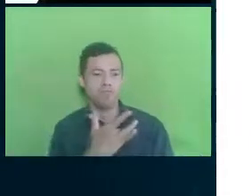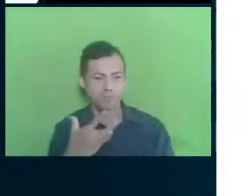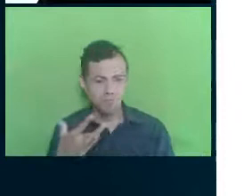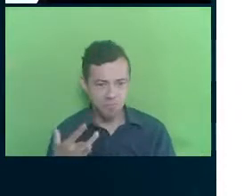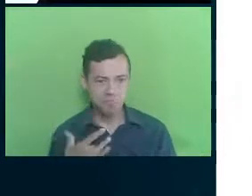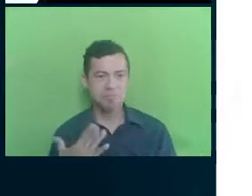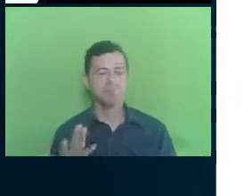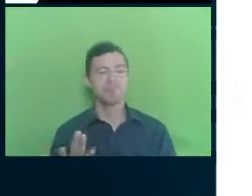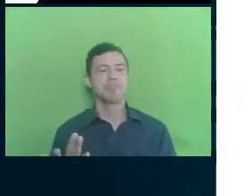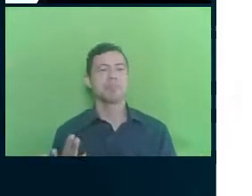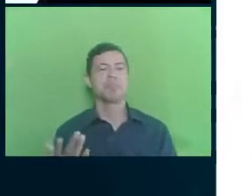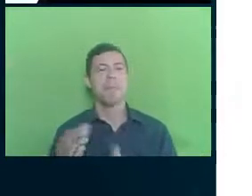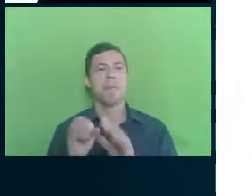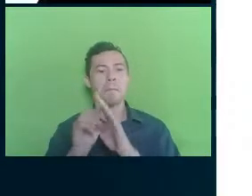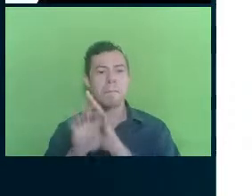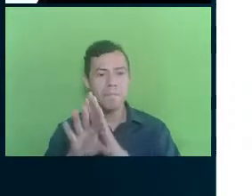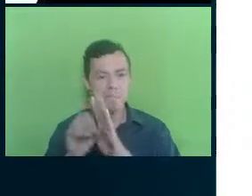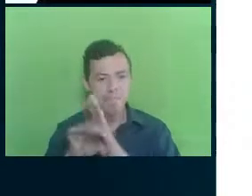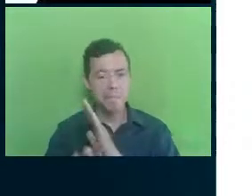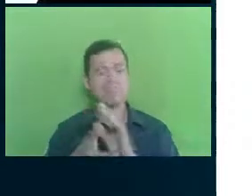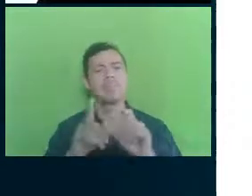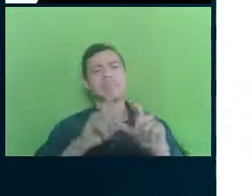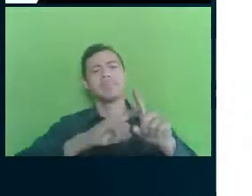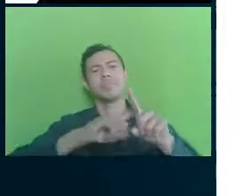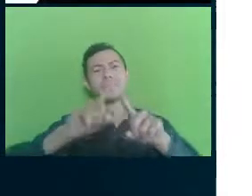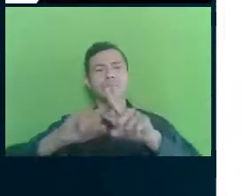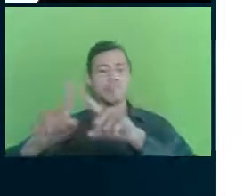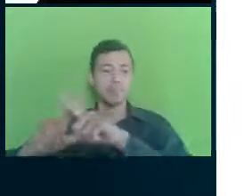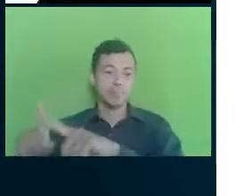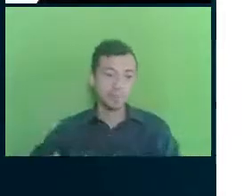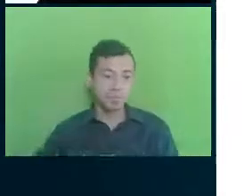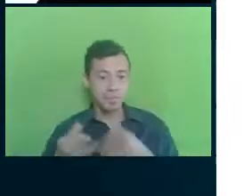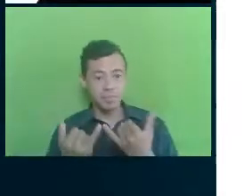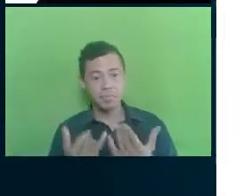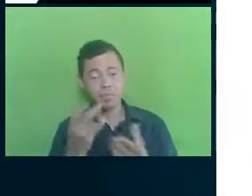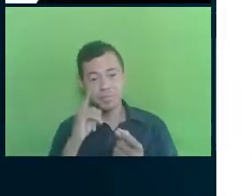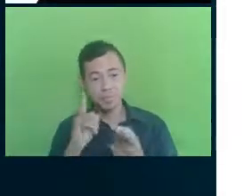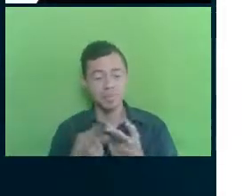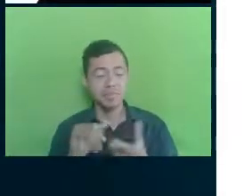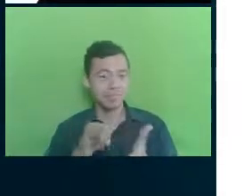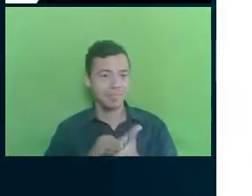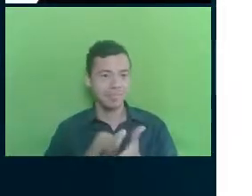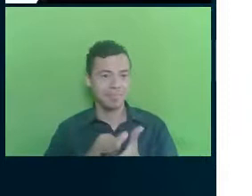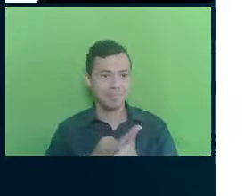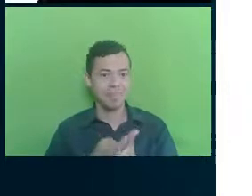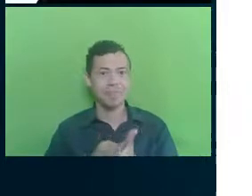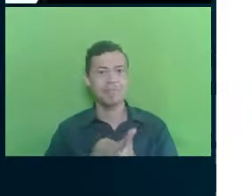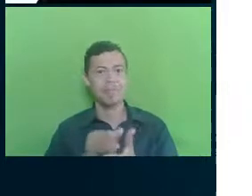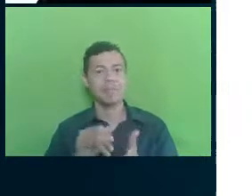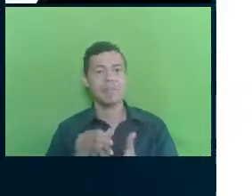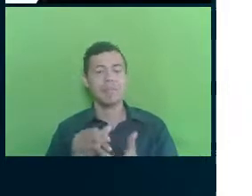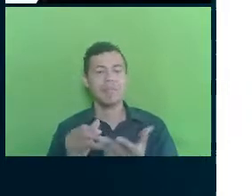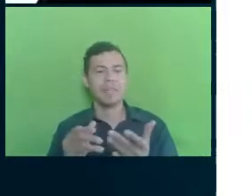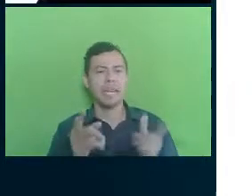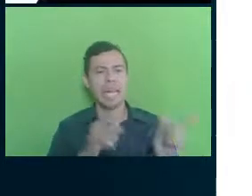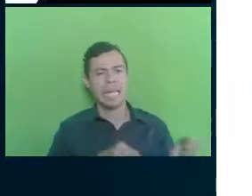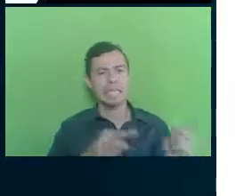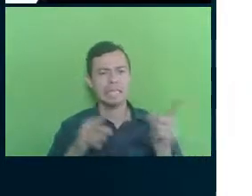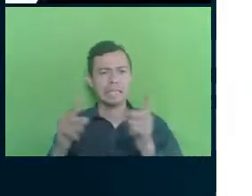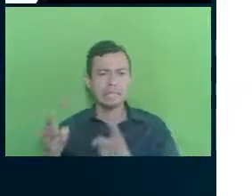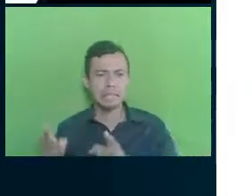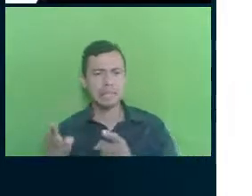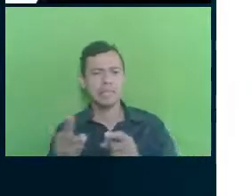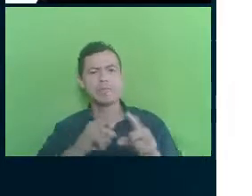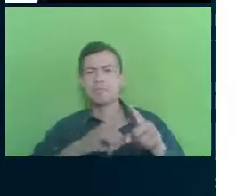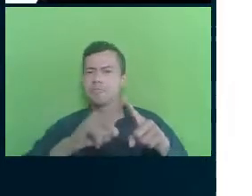salud, bancarización, con toda la revolución que estamos viendo alrededor de fintech y de health tech o de public